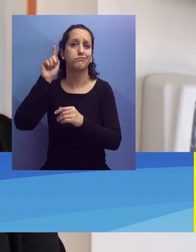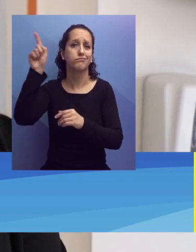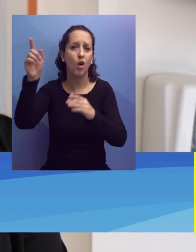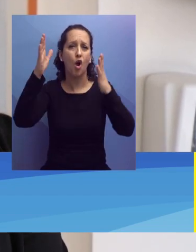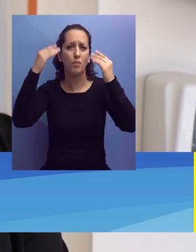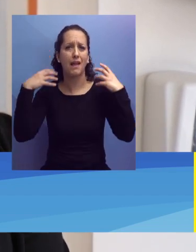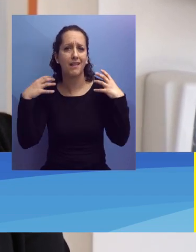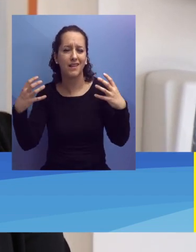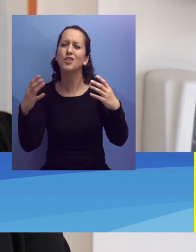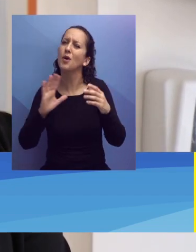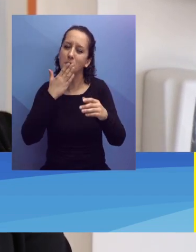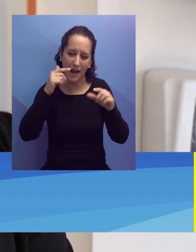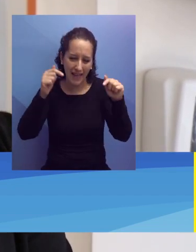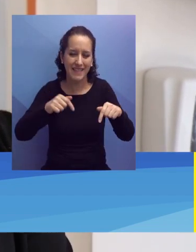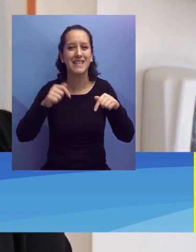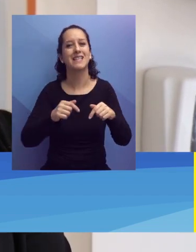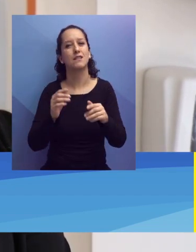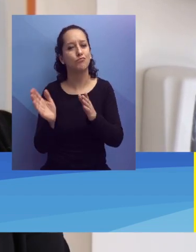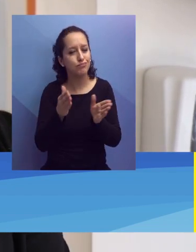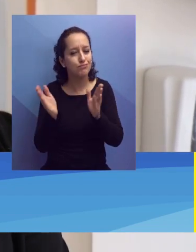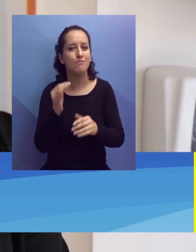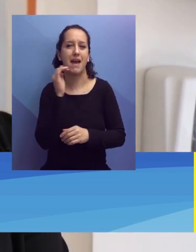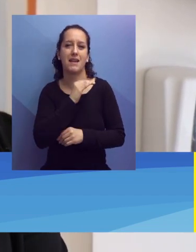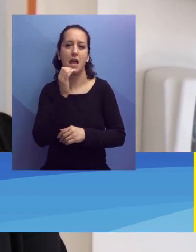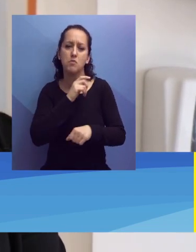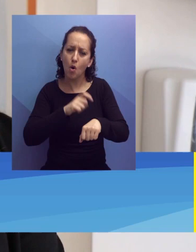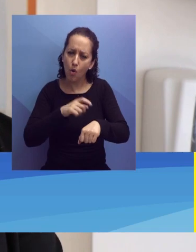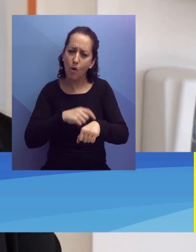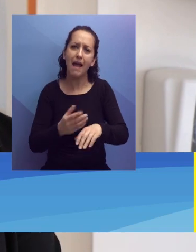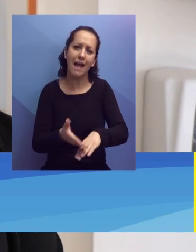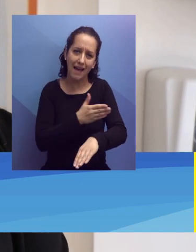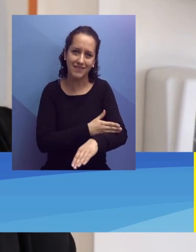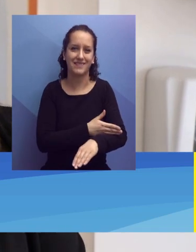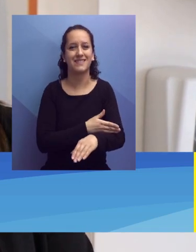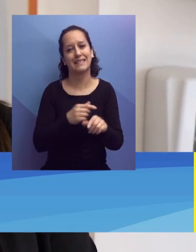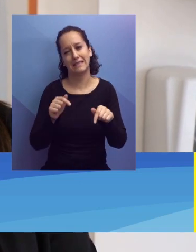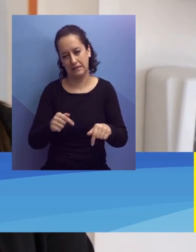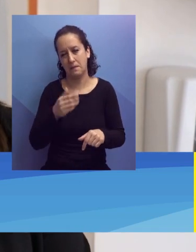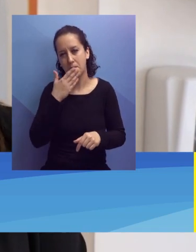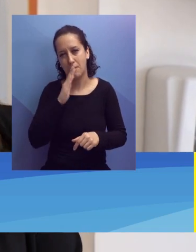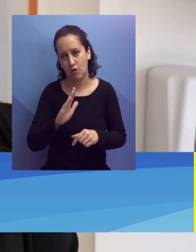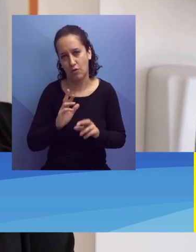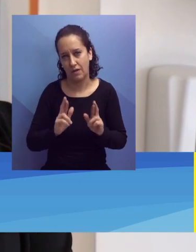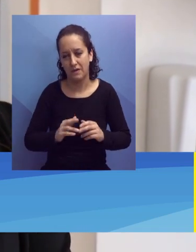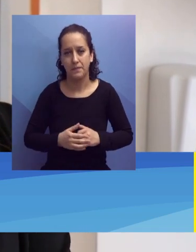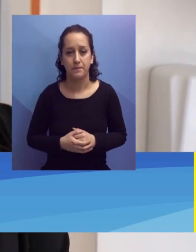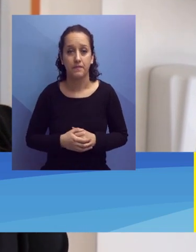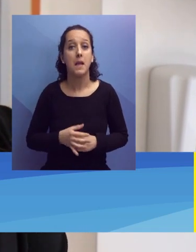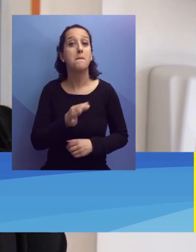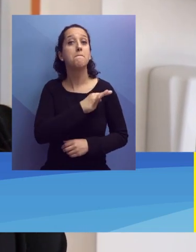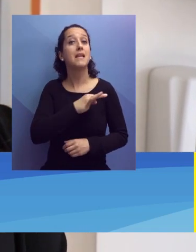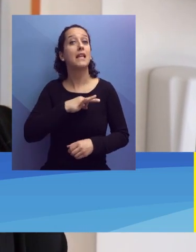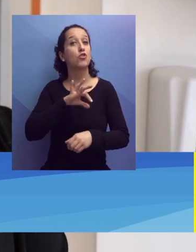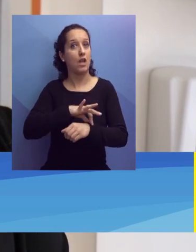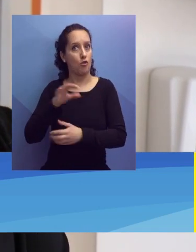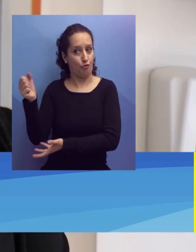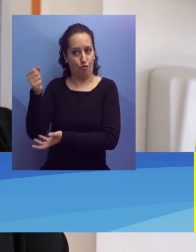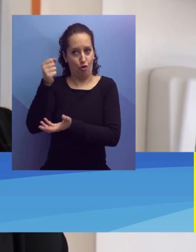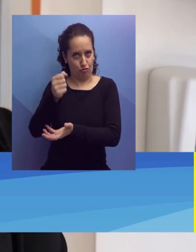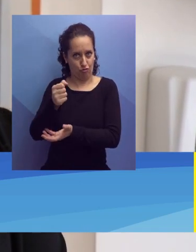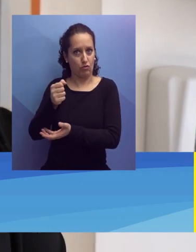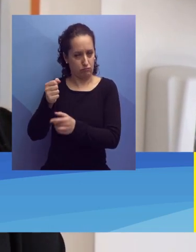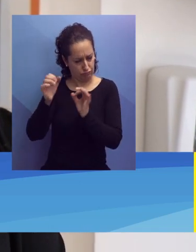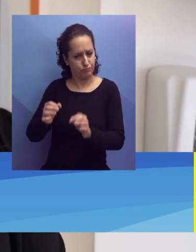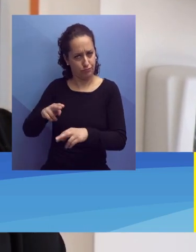permite además que nuestros vecinos y vecinos tengan prestaciones en el momento y en el tiempo que corresponde. Si bien son recursos del Ministerio